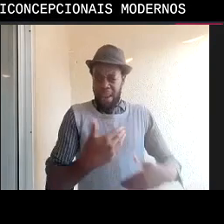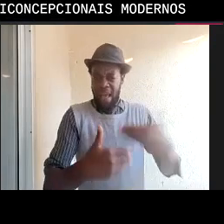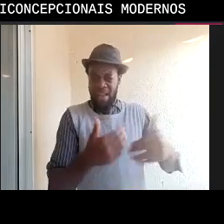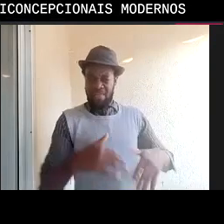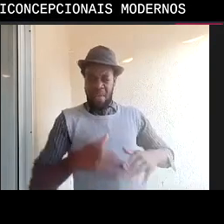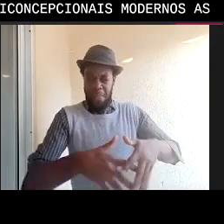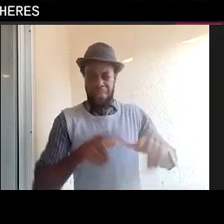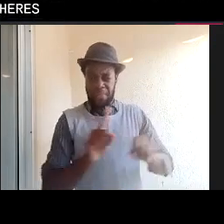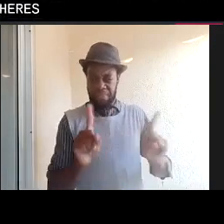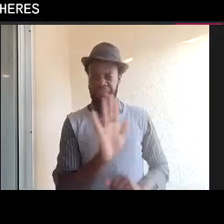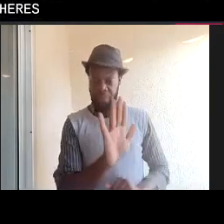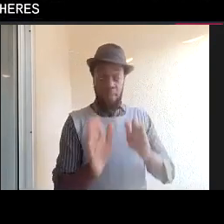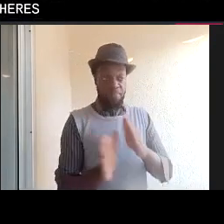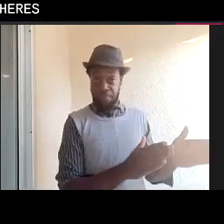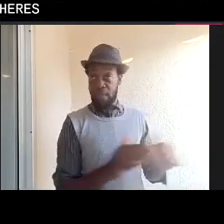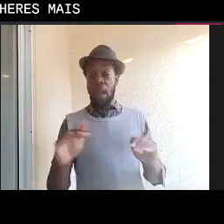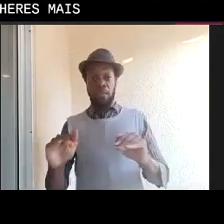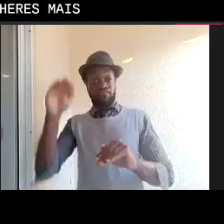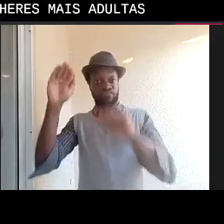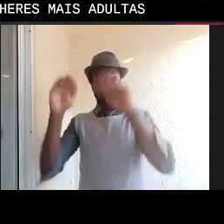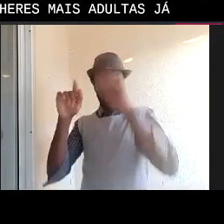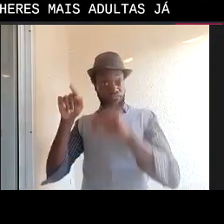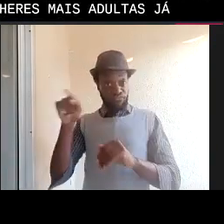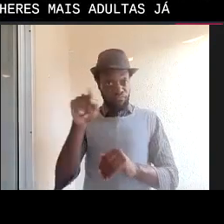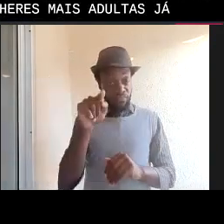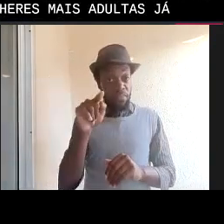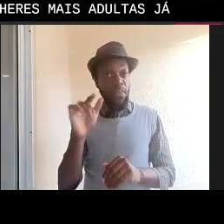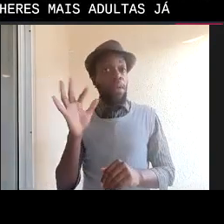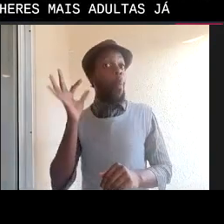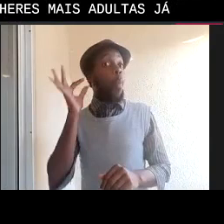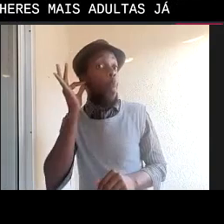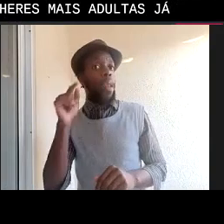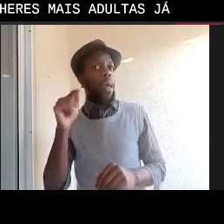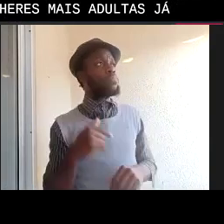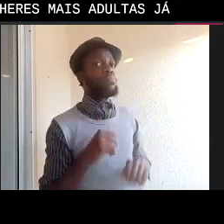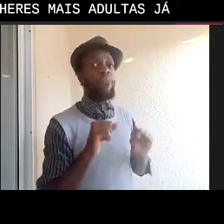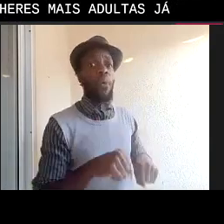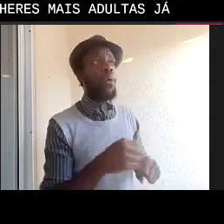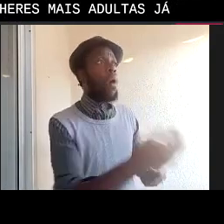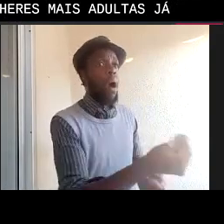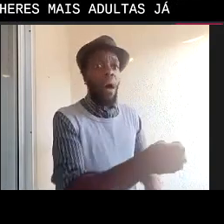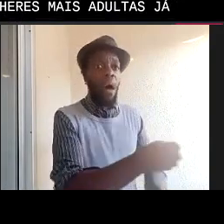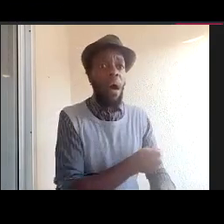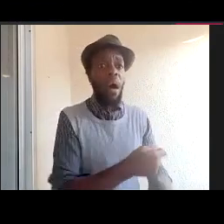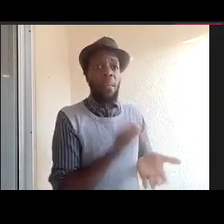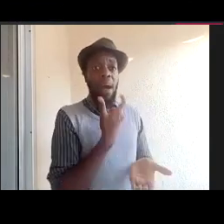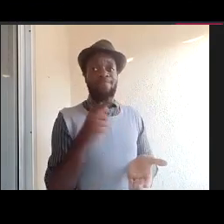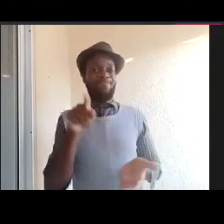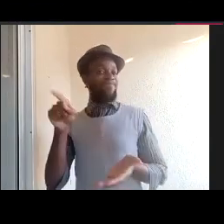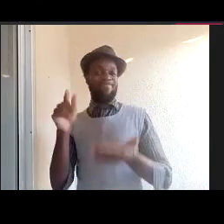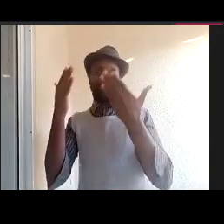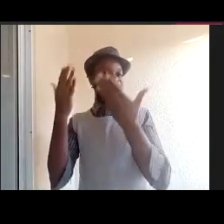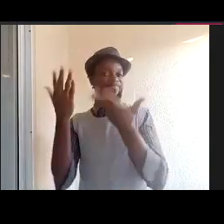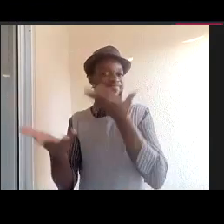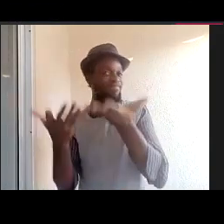más adultas, ya no tienen ese fácil, tienen más fácil acceso las jóvenes que